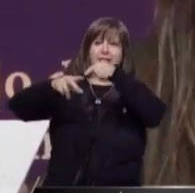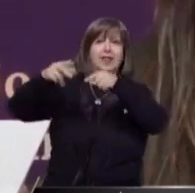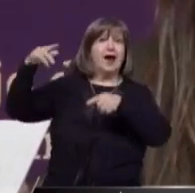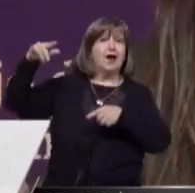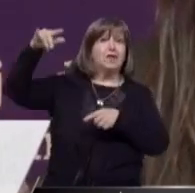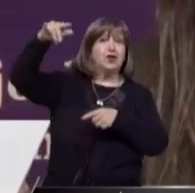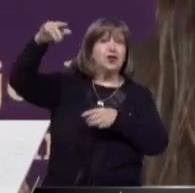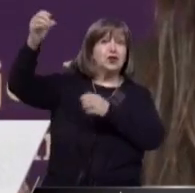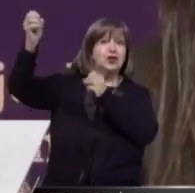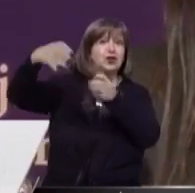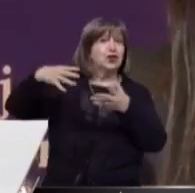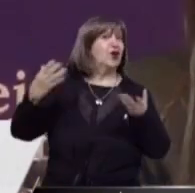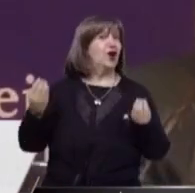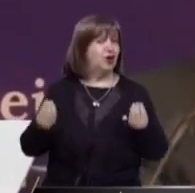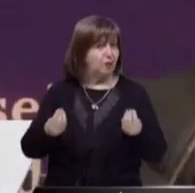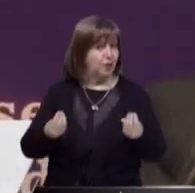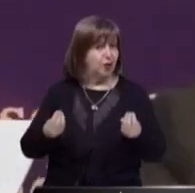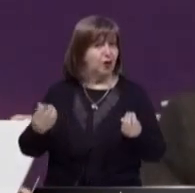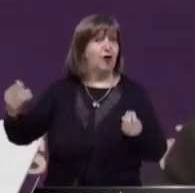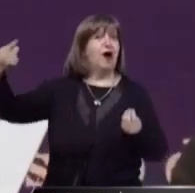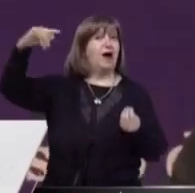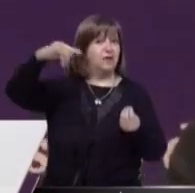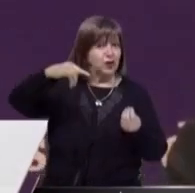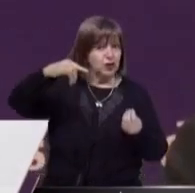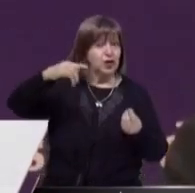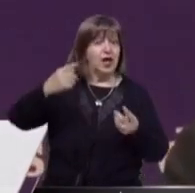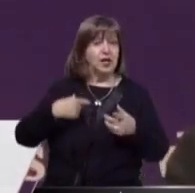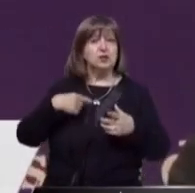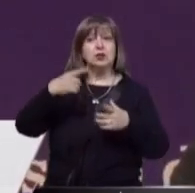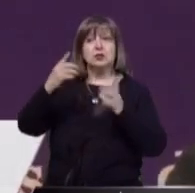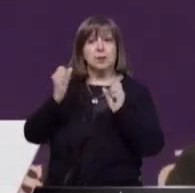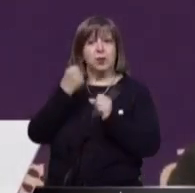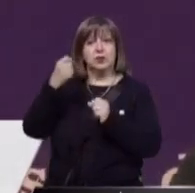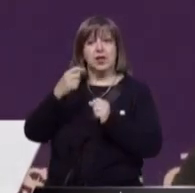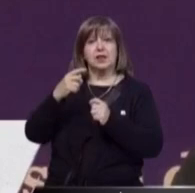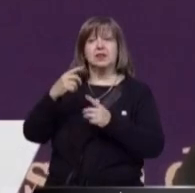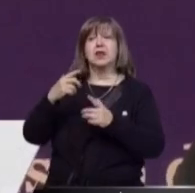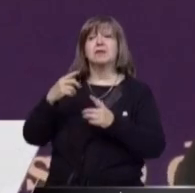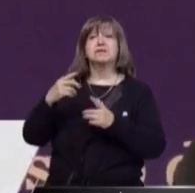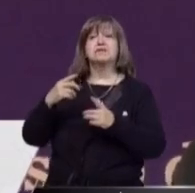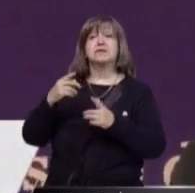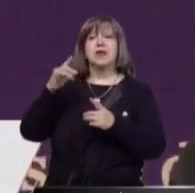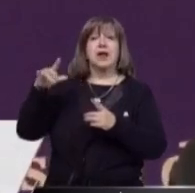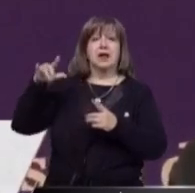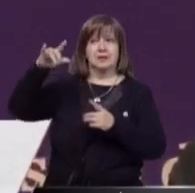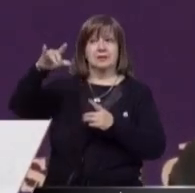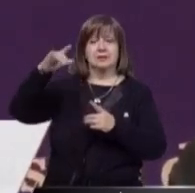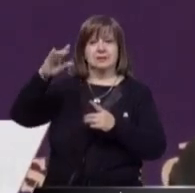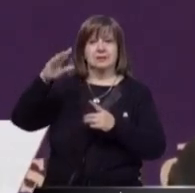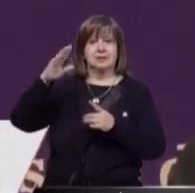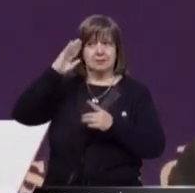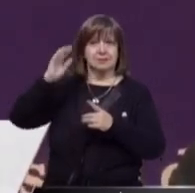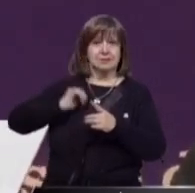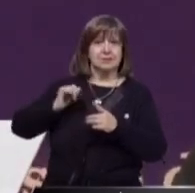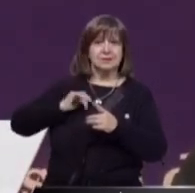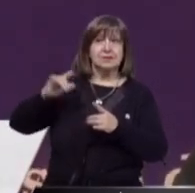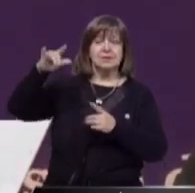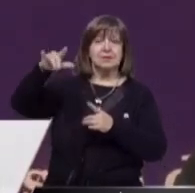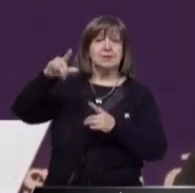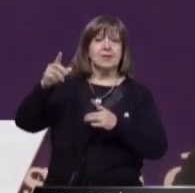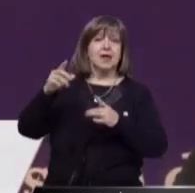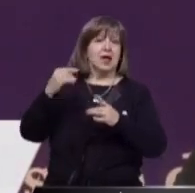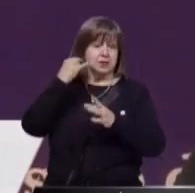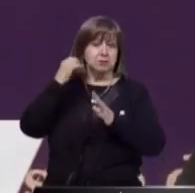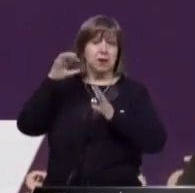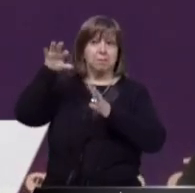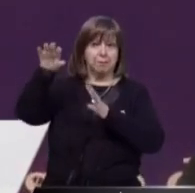a la República Argentina. Pero creemos que el aporte de nuestras Fuerzas Armadas puede ser más gravitante y puede ser sustantivo, recuperando